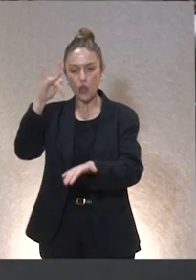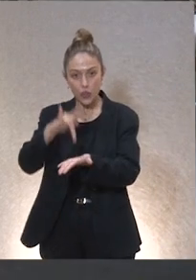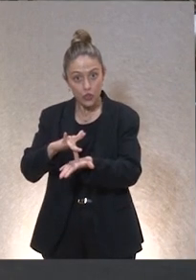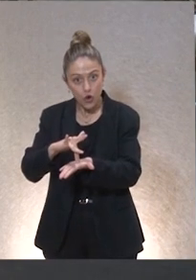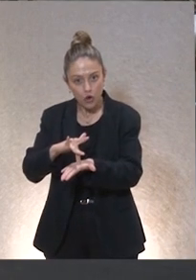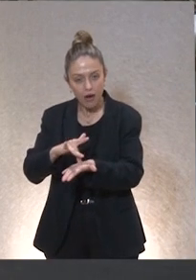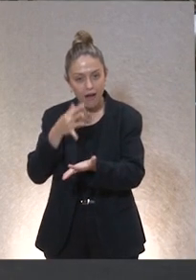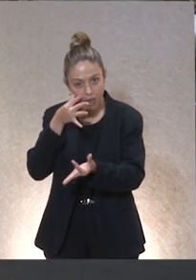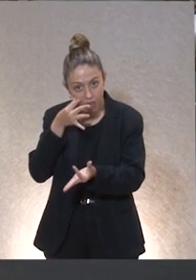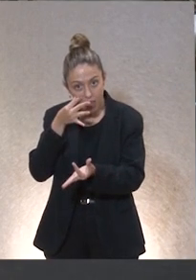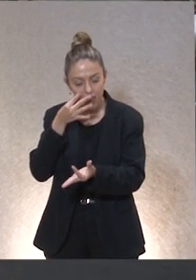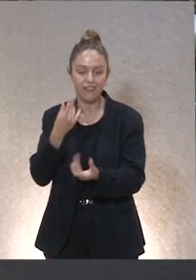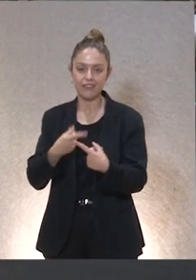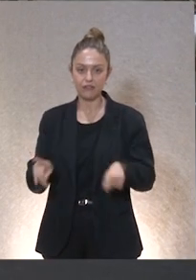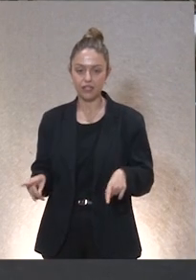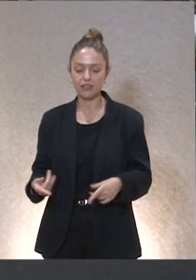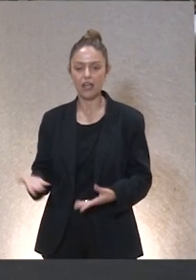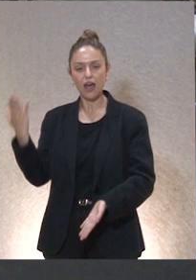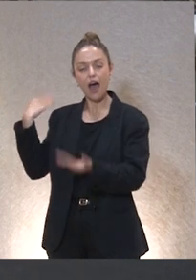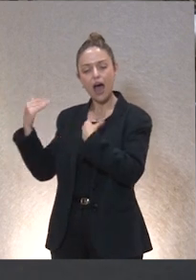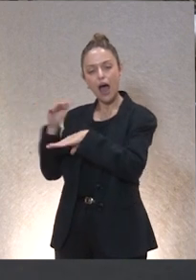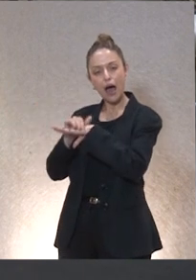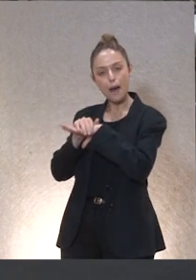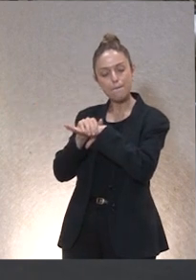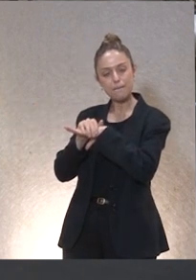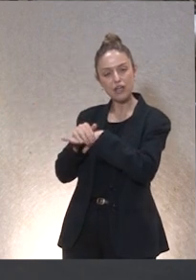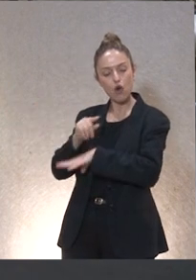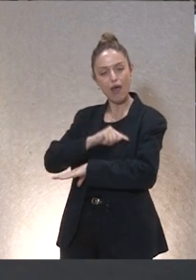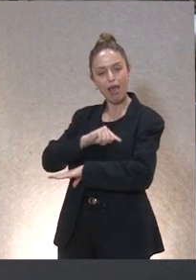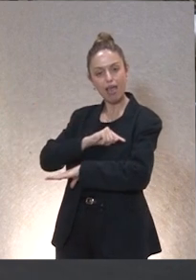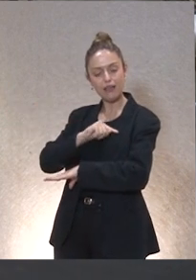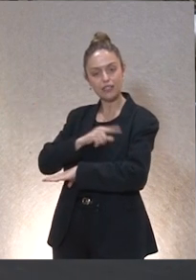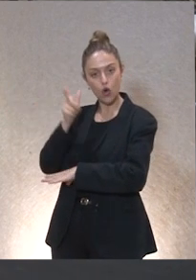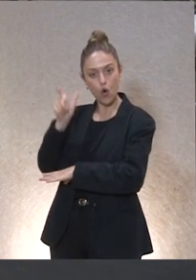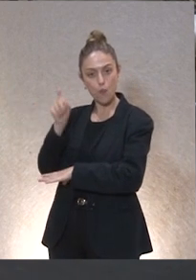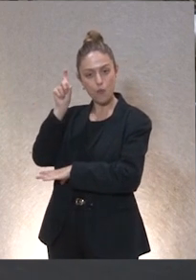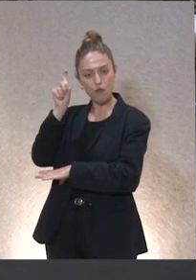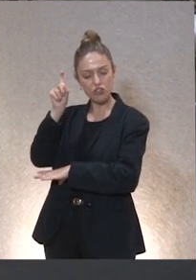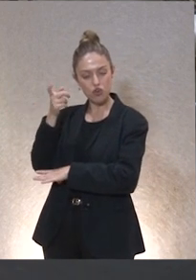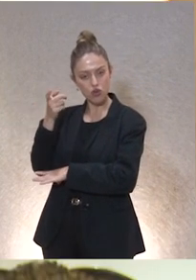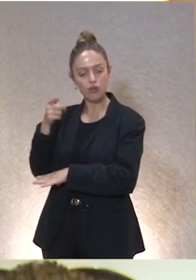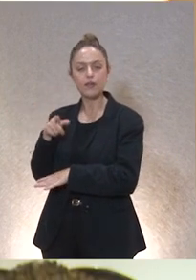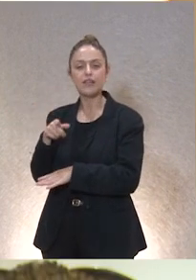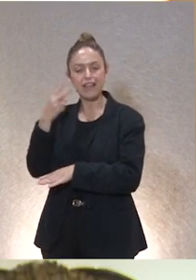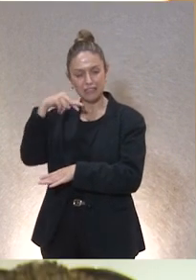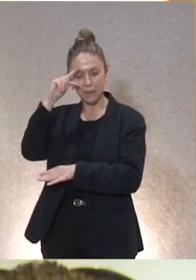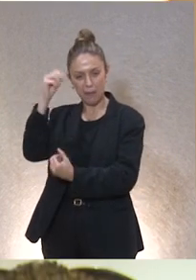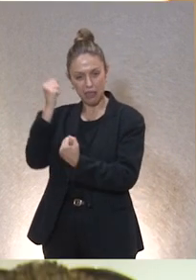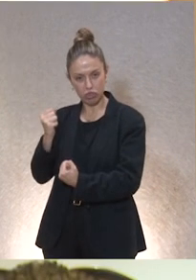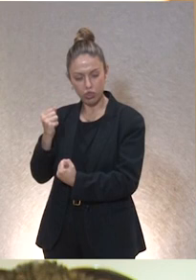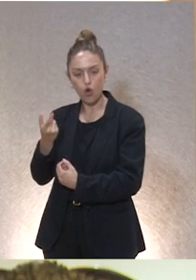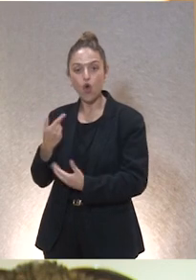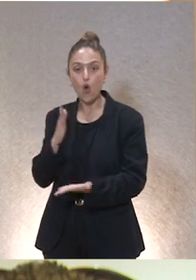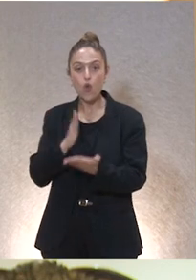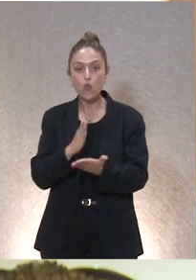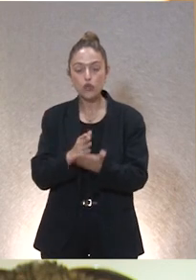practicar había un viejo colega profesor de ética y experto en temas de ética que en un curso sobre